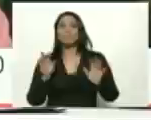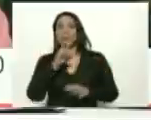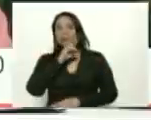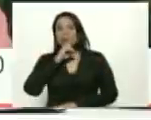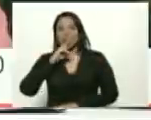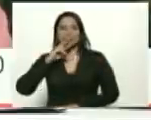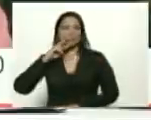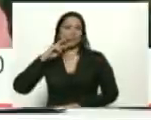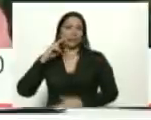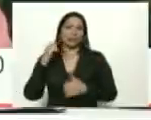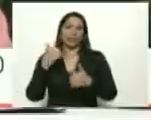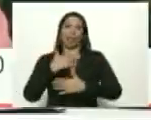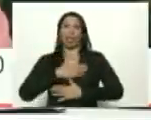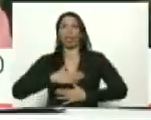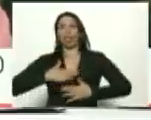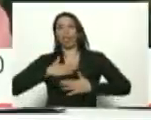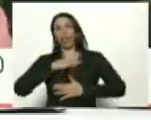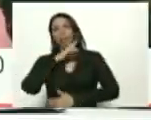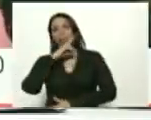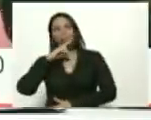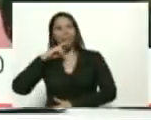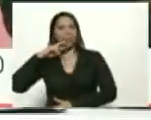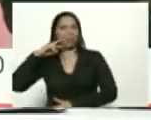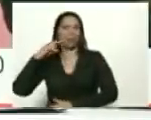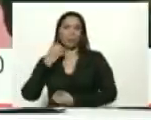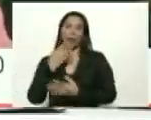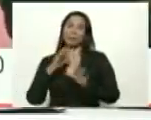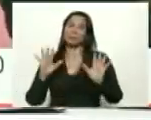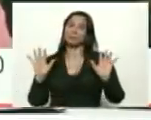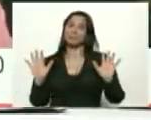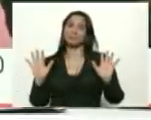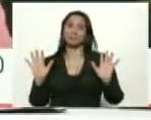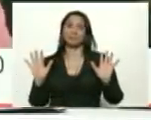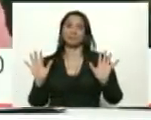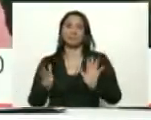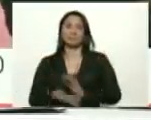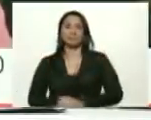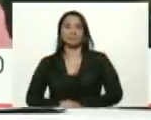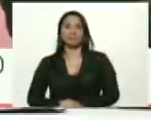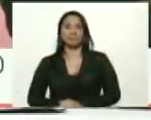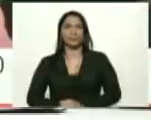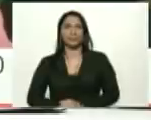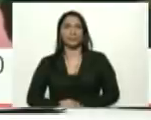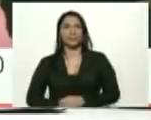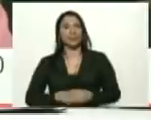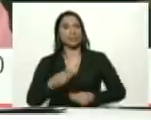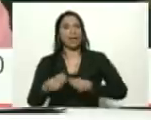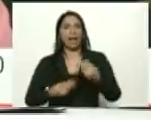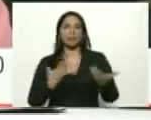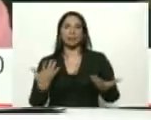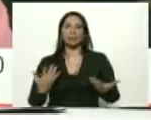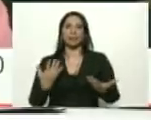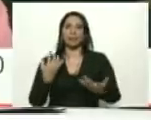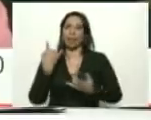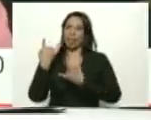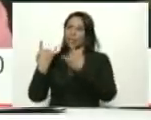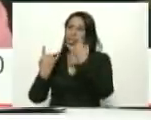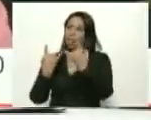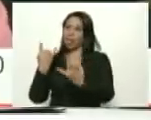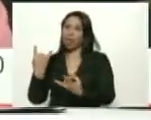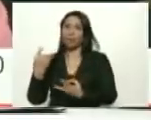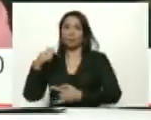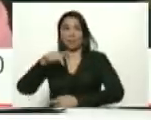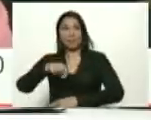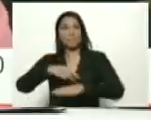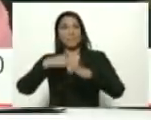refrescante, sabroso, bueno, esto es lo que genera admiración. Está nuestra ministra